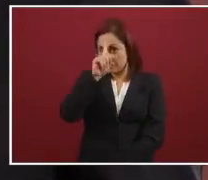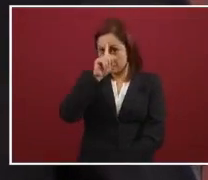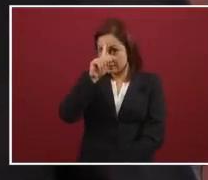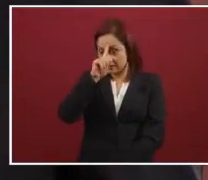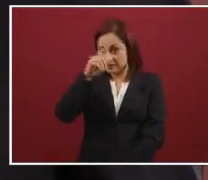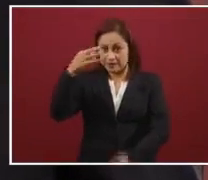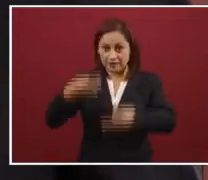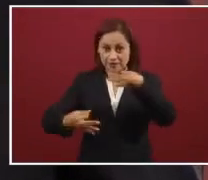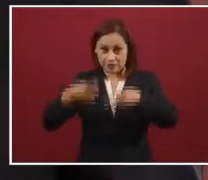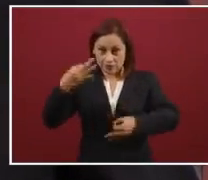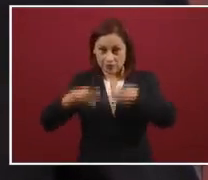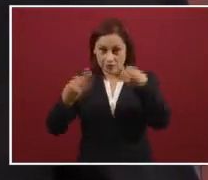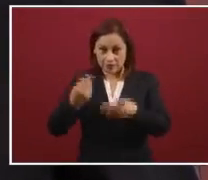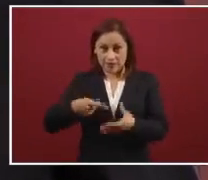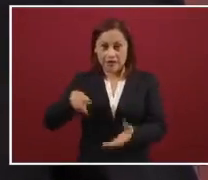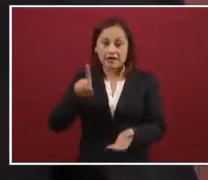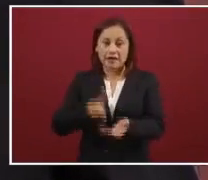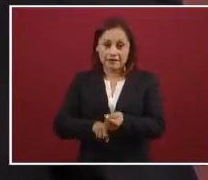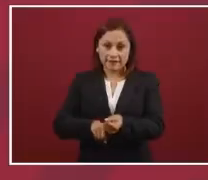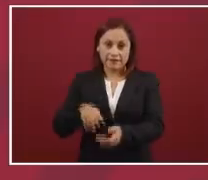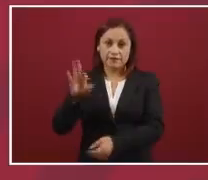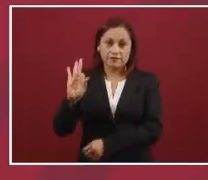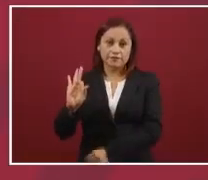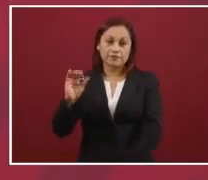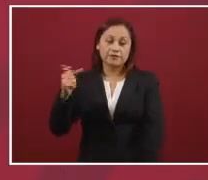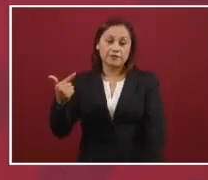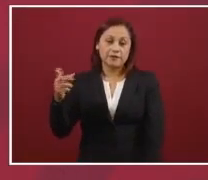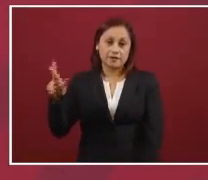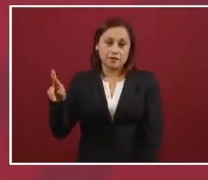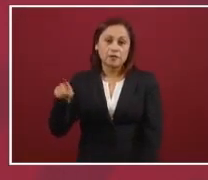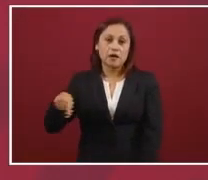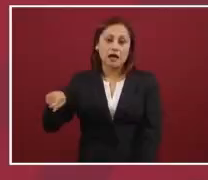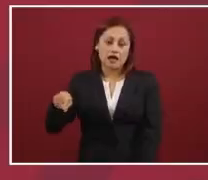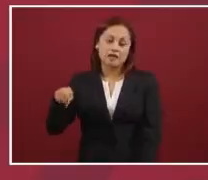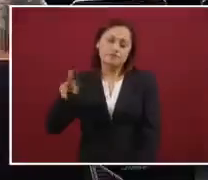la oficina de la función pública, va a contestar.